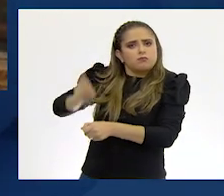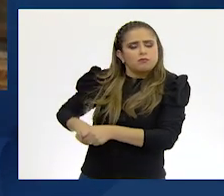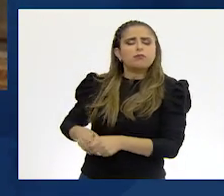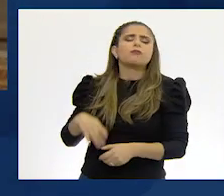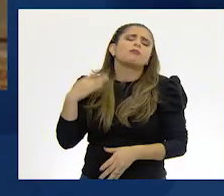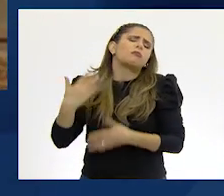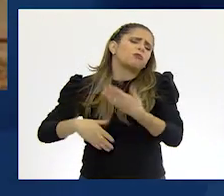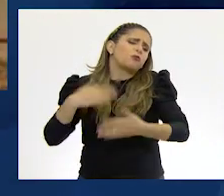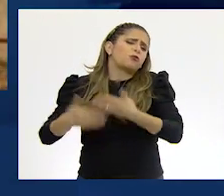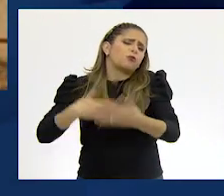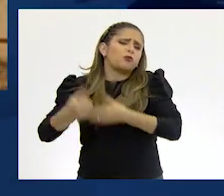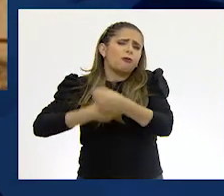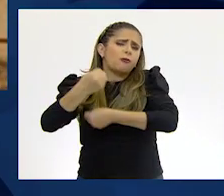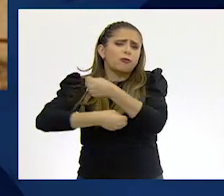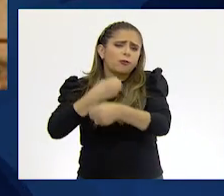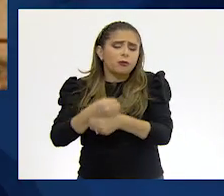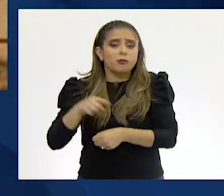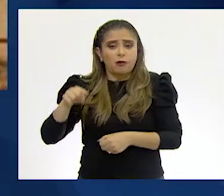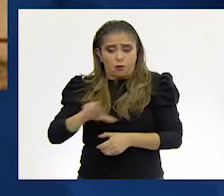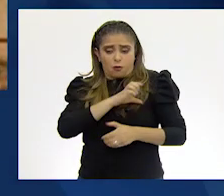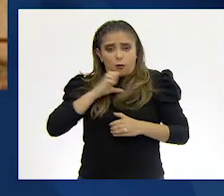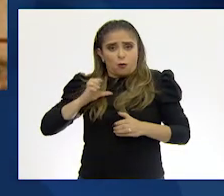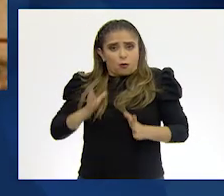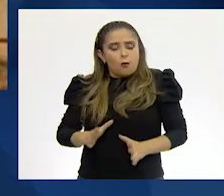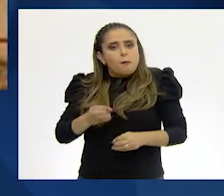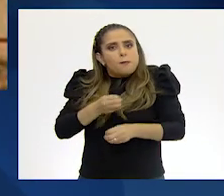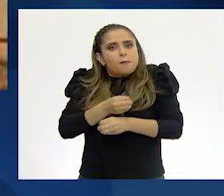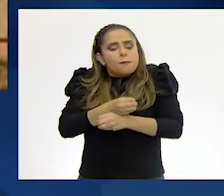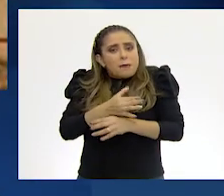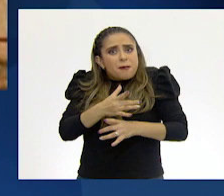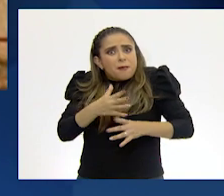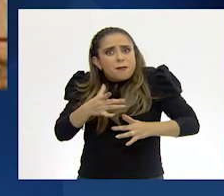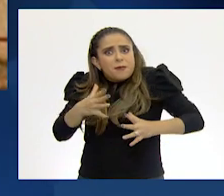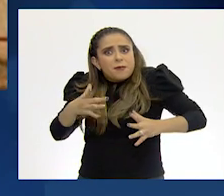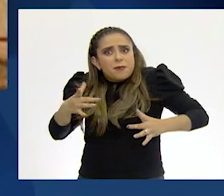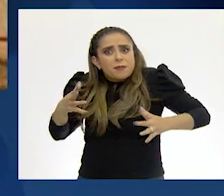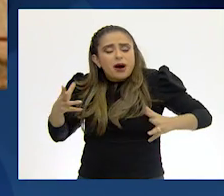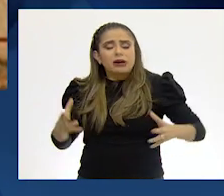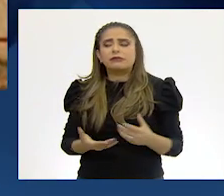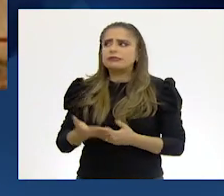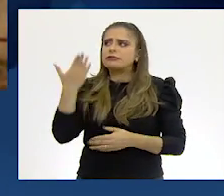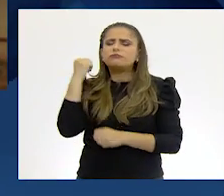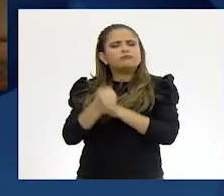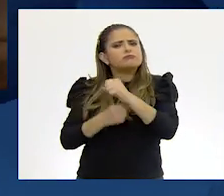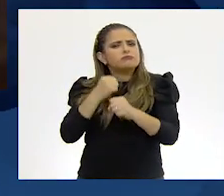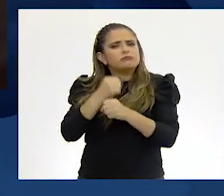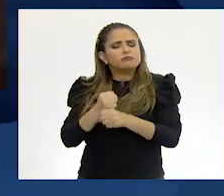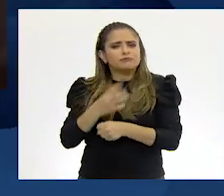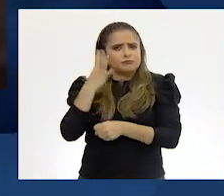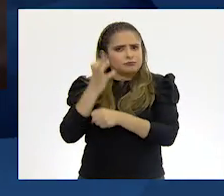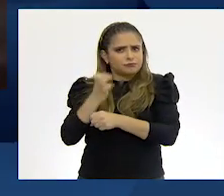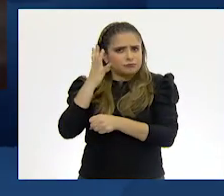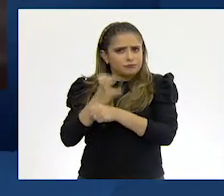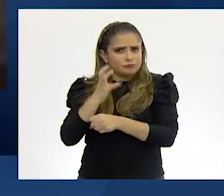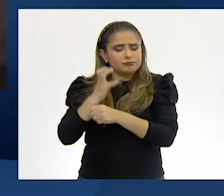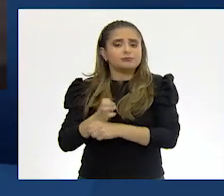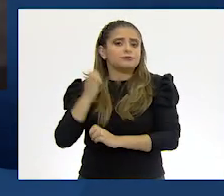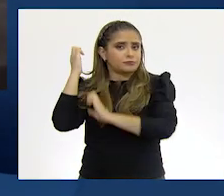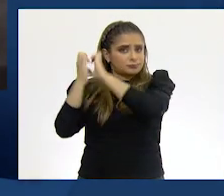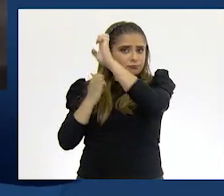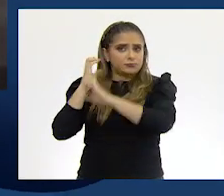del tiempo, esta doctrina tomó fuerza y se expandió hasta que a principios del siglo IV, el